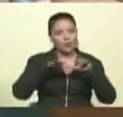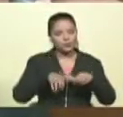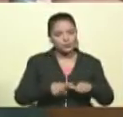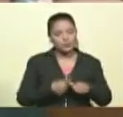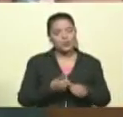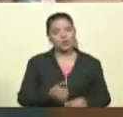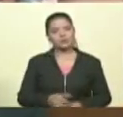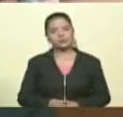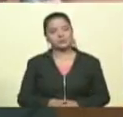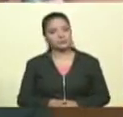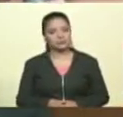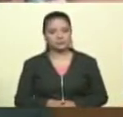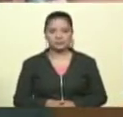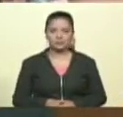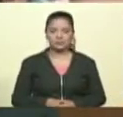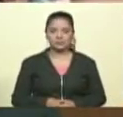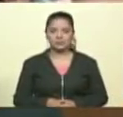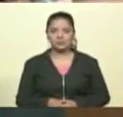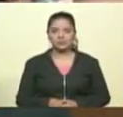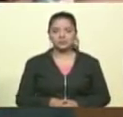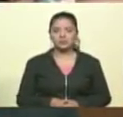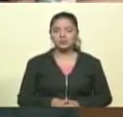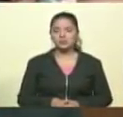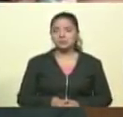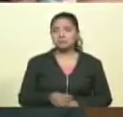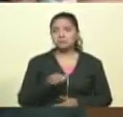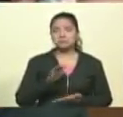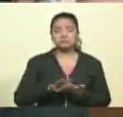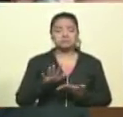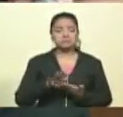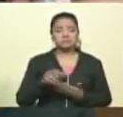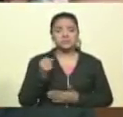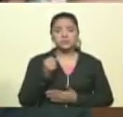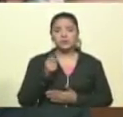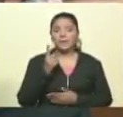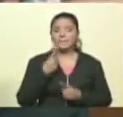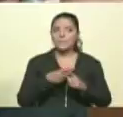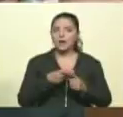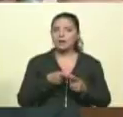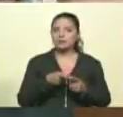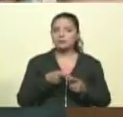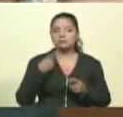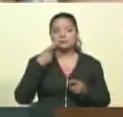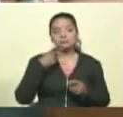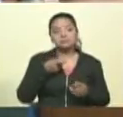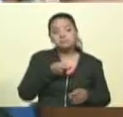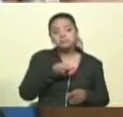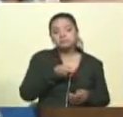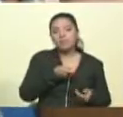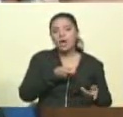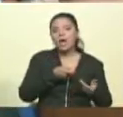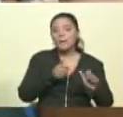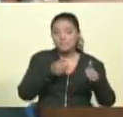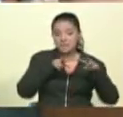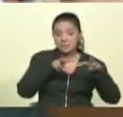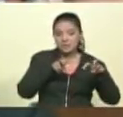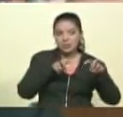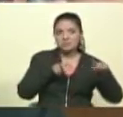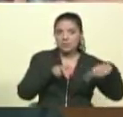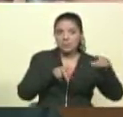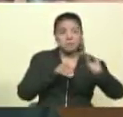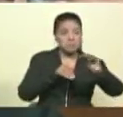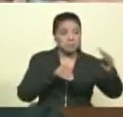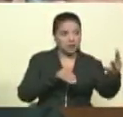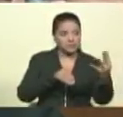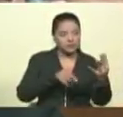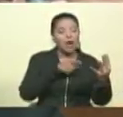había solapamiento y había extorsión. Habrían una investigación para luego citar a las personas y